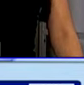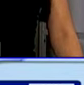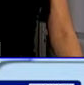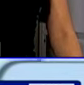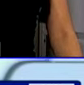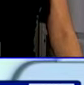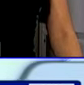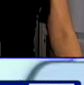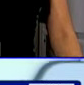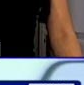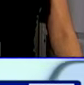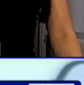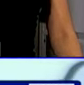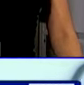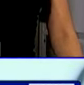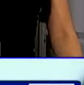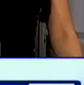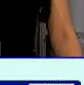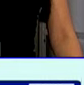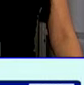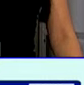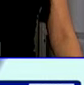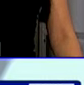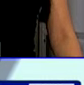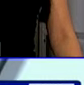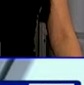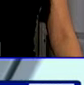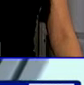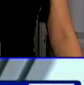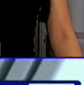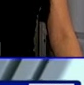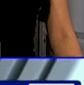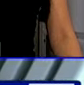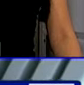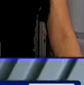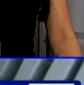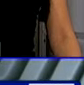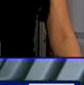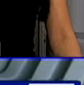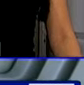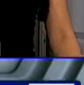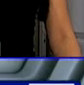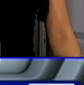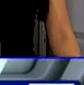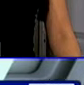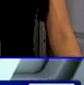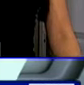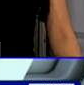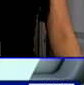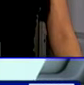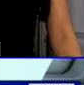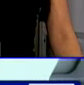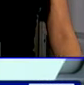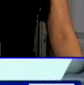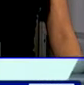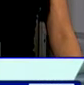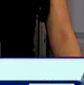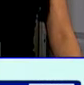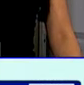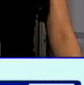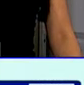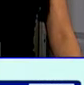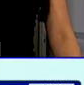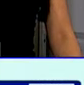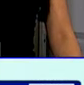del departamento de Pando con un cuadro aparentemente de dengue hemorrágico. Lastimosamente, después de estudios que se le realizaron en la